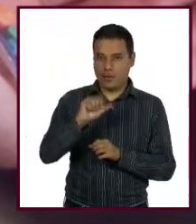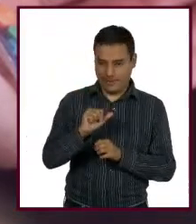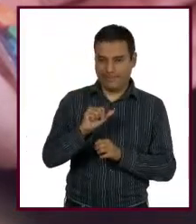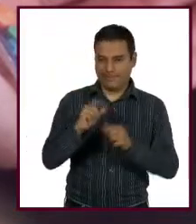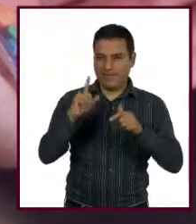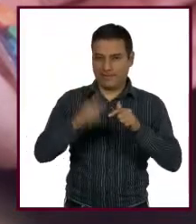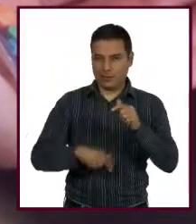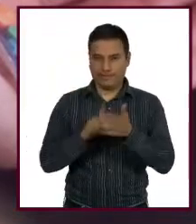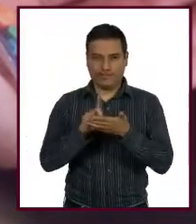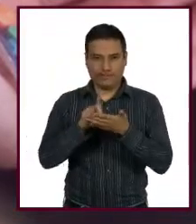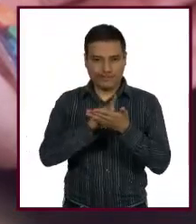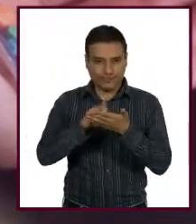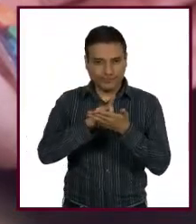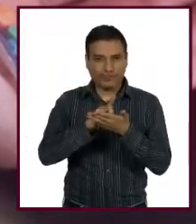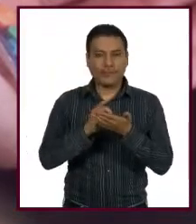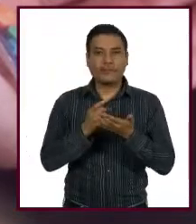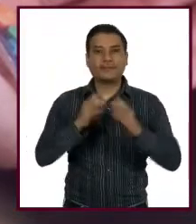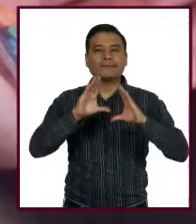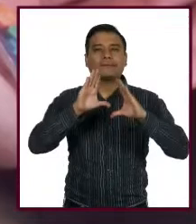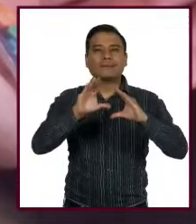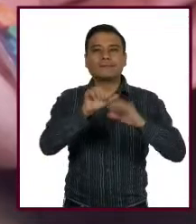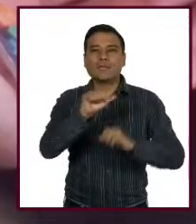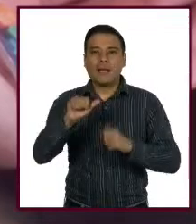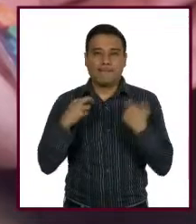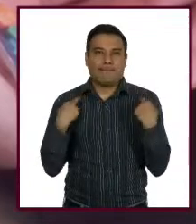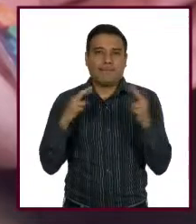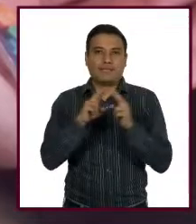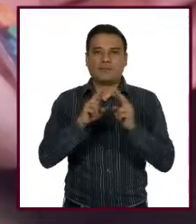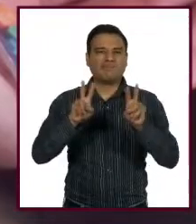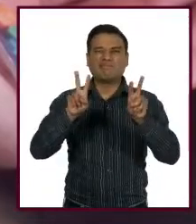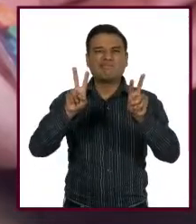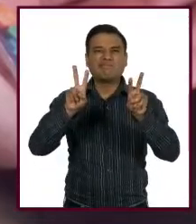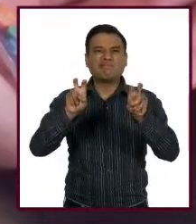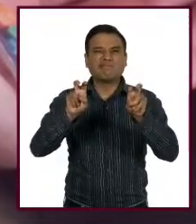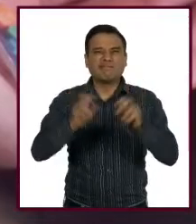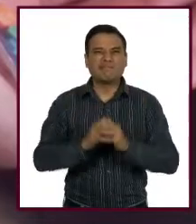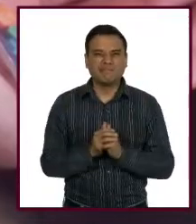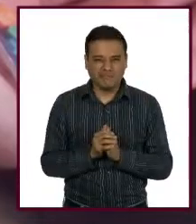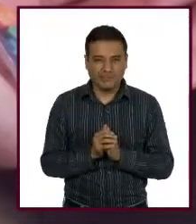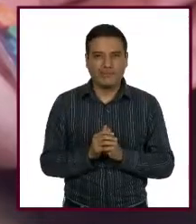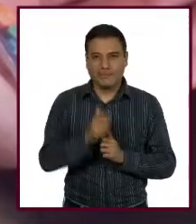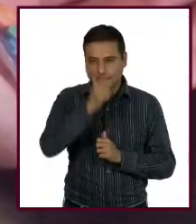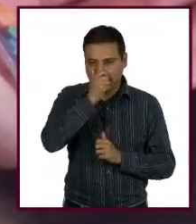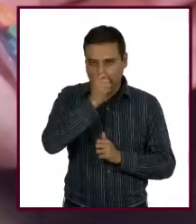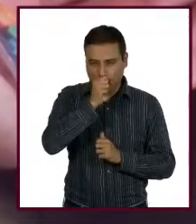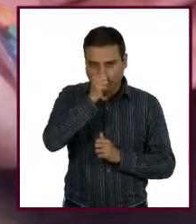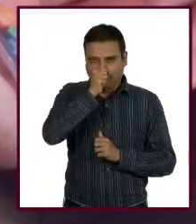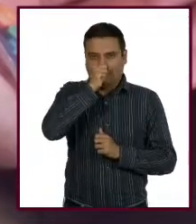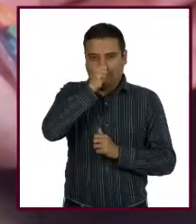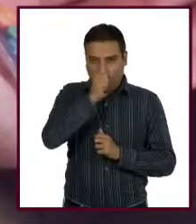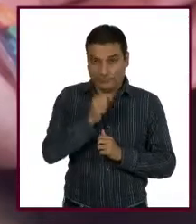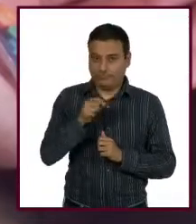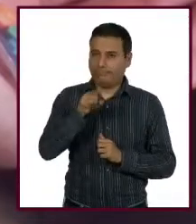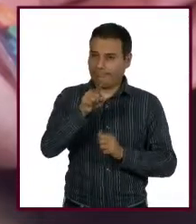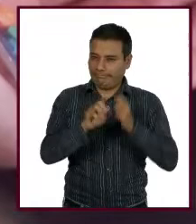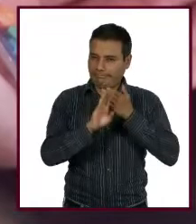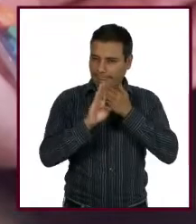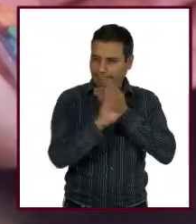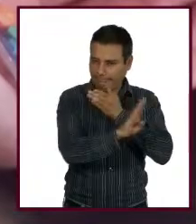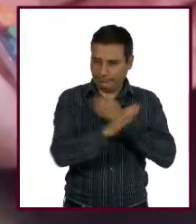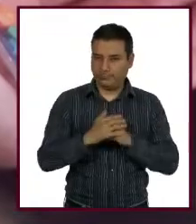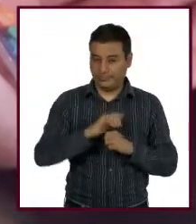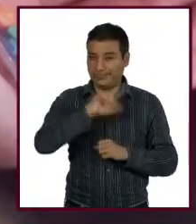adicciones, dirigida a las y los docentes. Nuestro tema de hoy es inhalables. Aléjate, es difícil